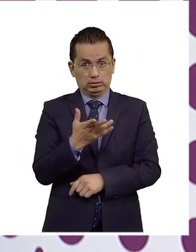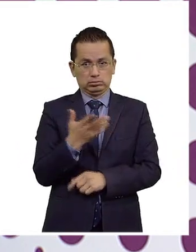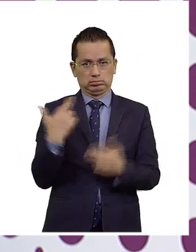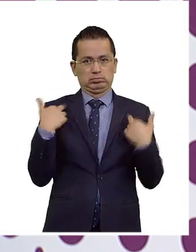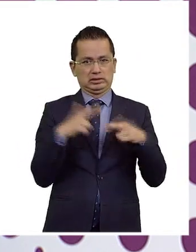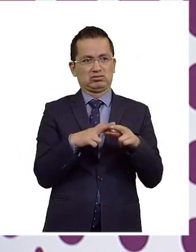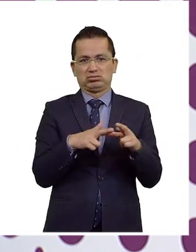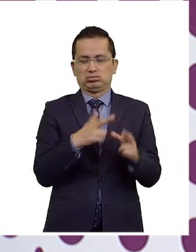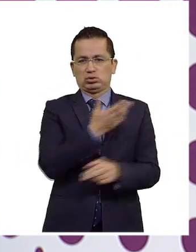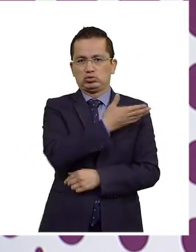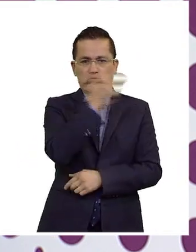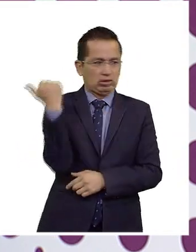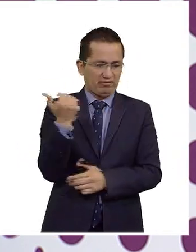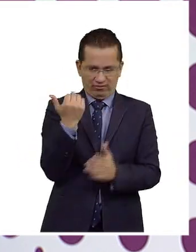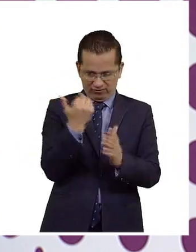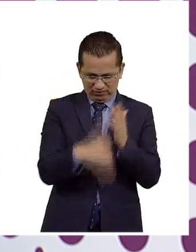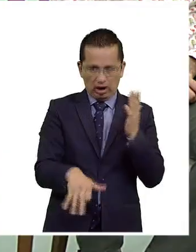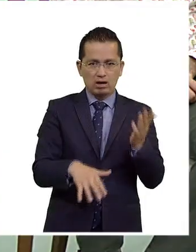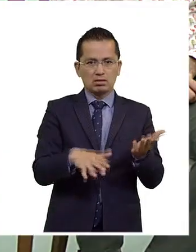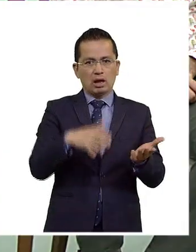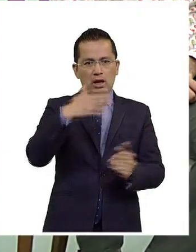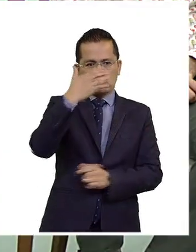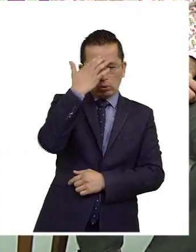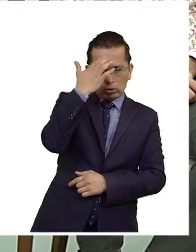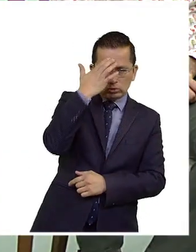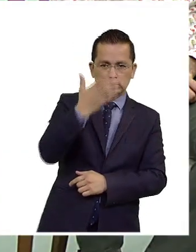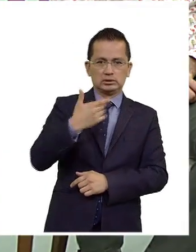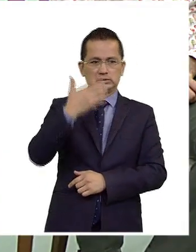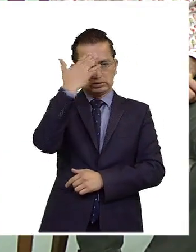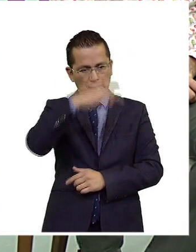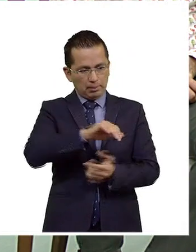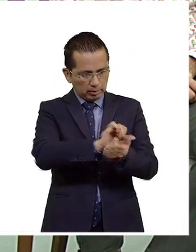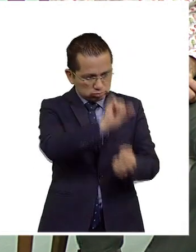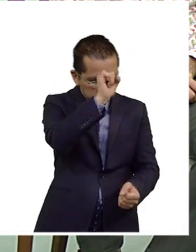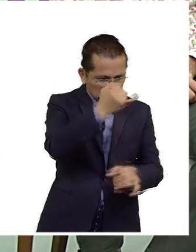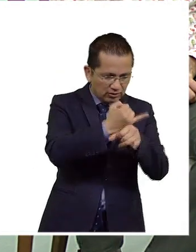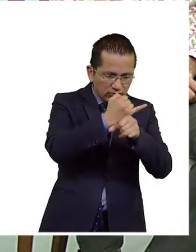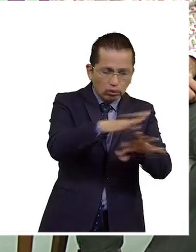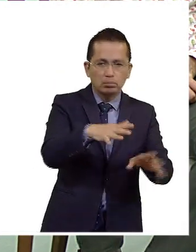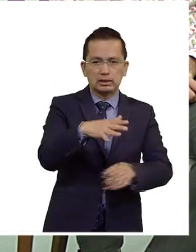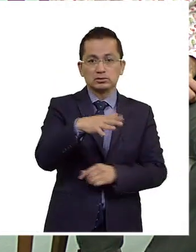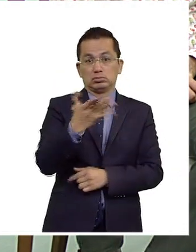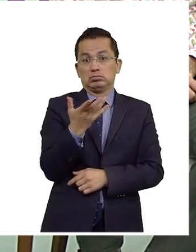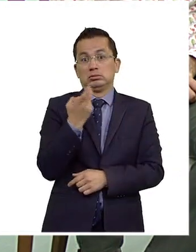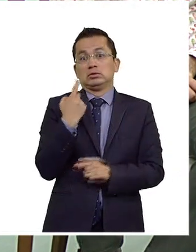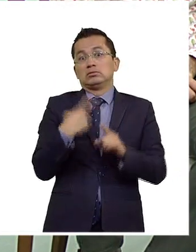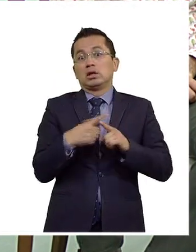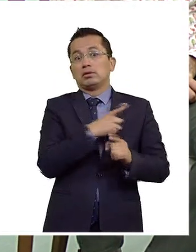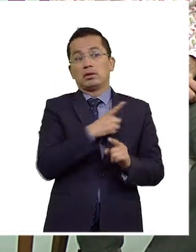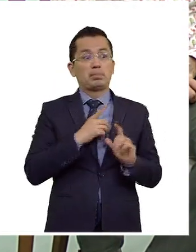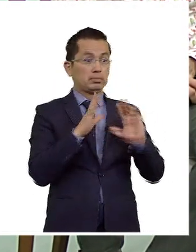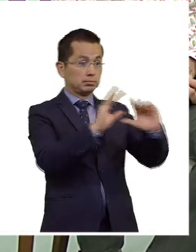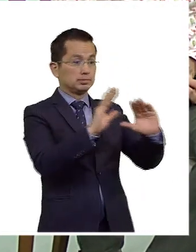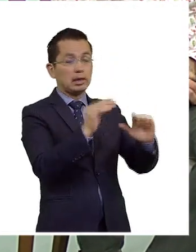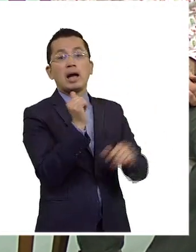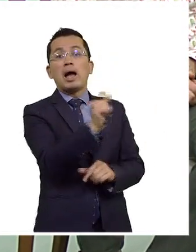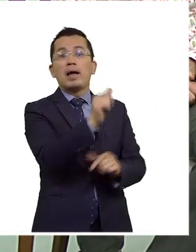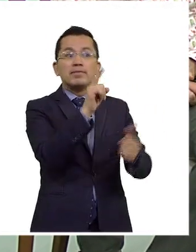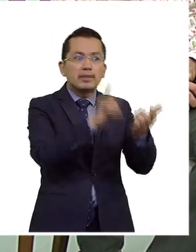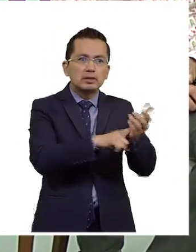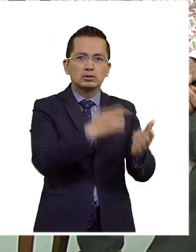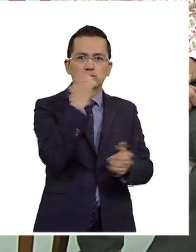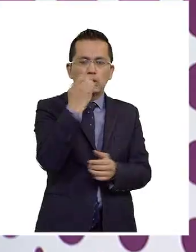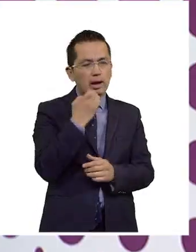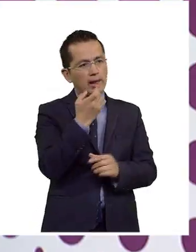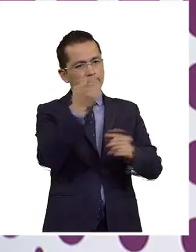también falta toda esa parte que hemos tocado, ¿no? La falta de preparación de información hacia las autoridades, que en este caso en la escuela son desde el director